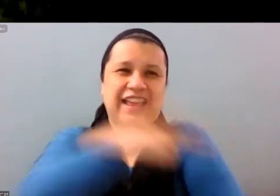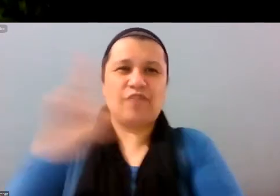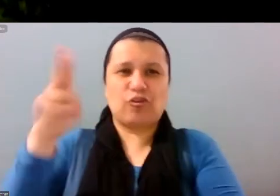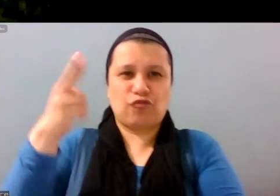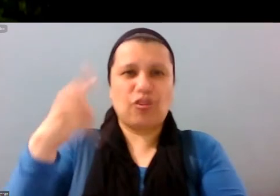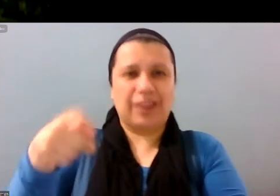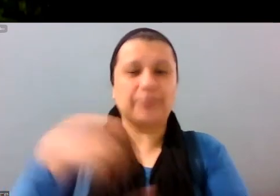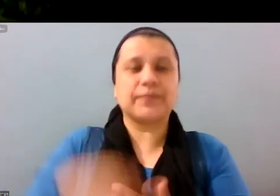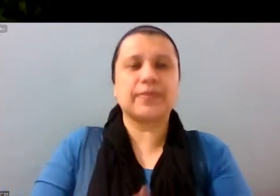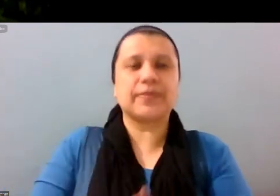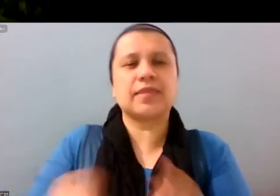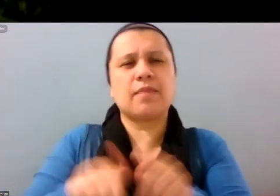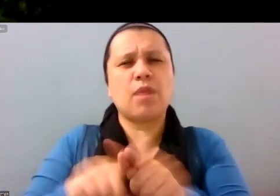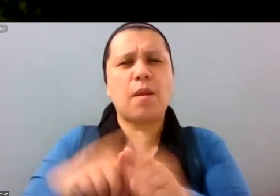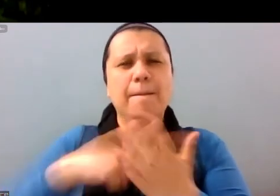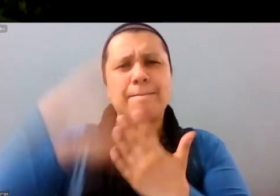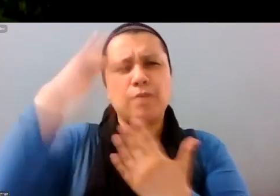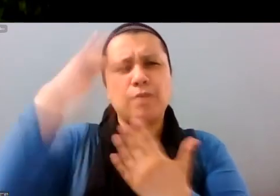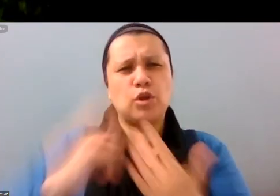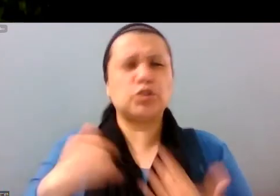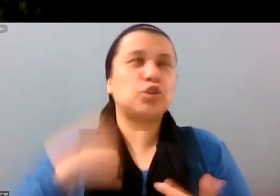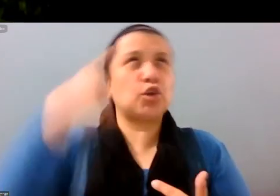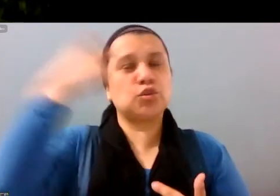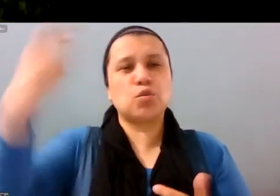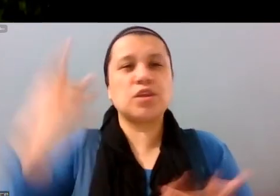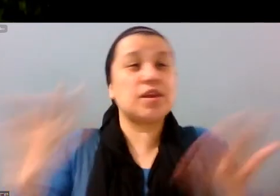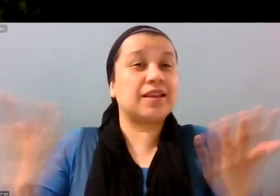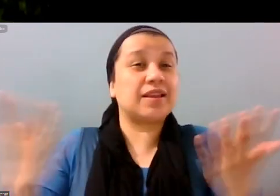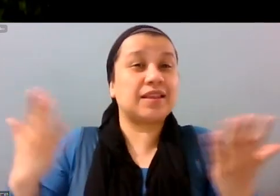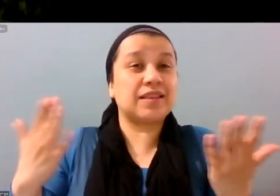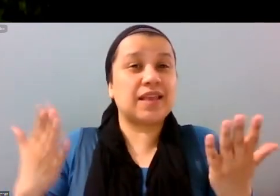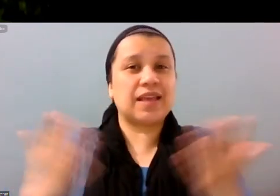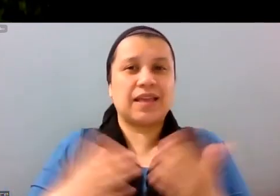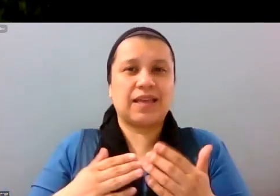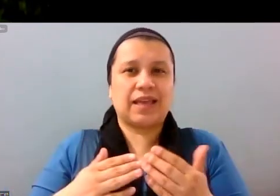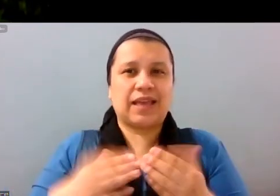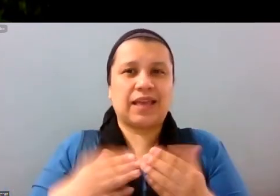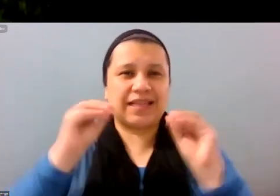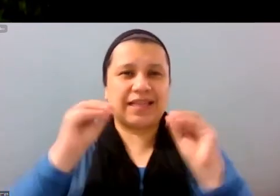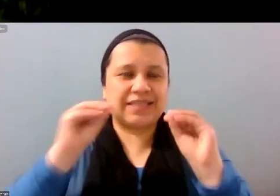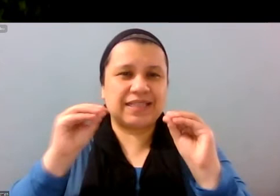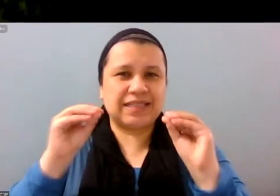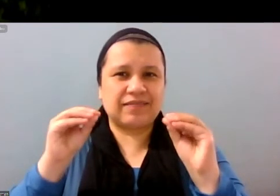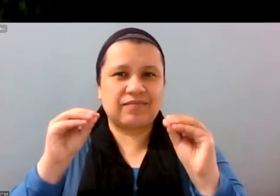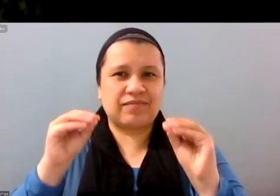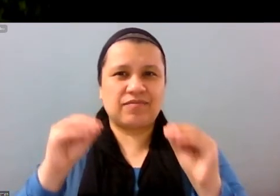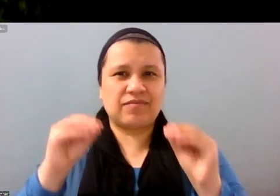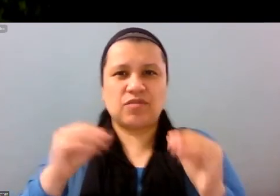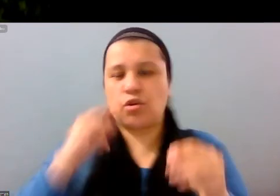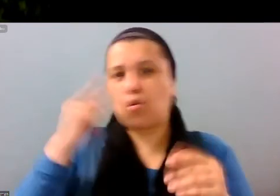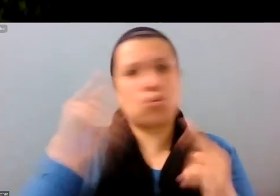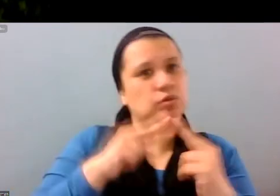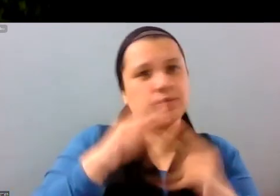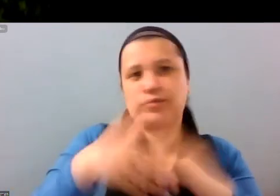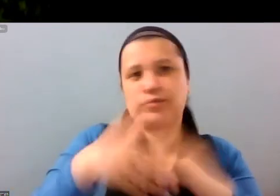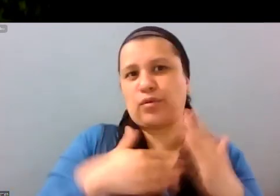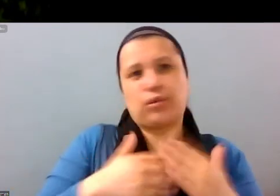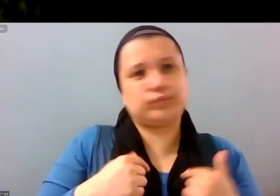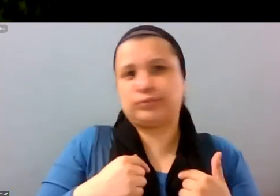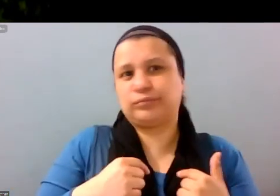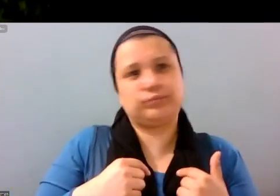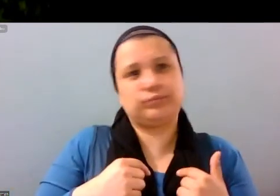un proyecto con el que yo sueño y es que también la otra enseñanza de esto es que no conocemos todo y tenemos que